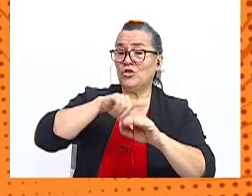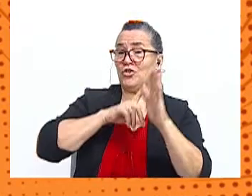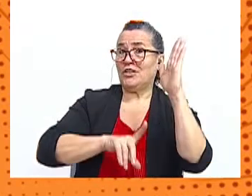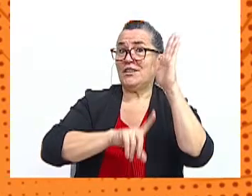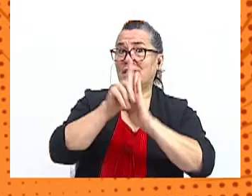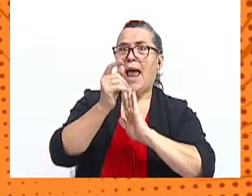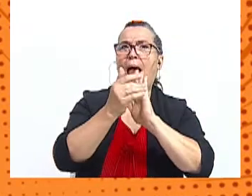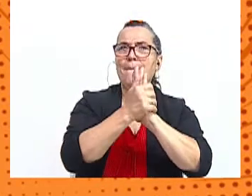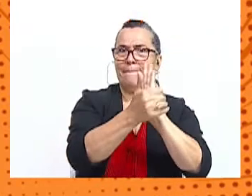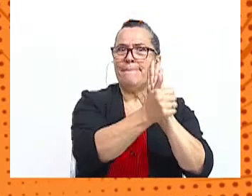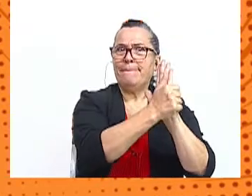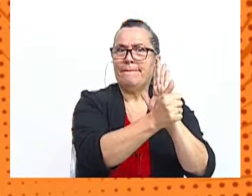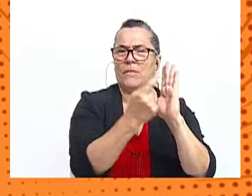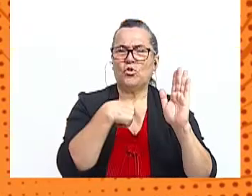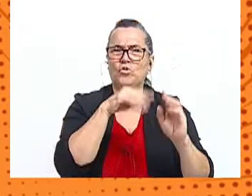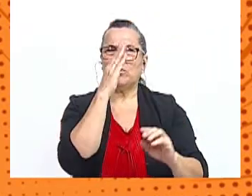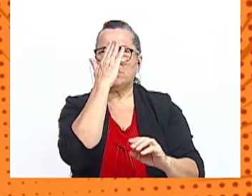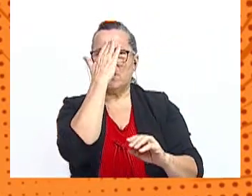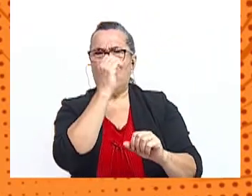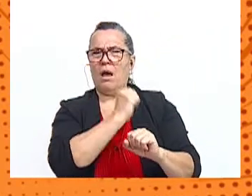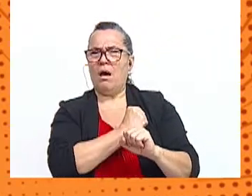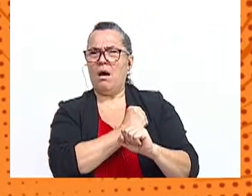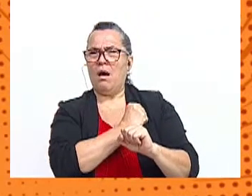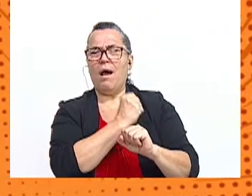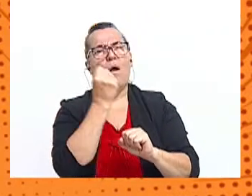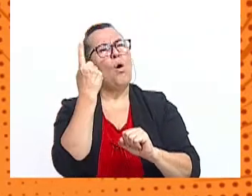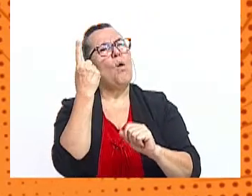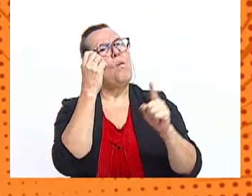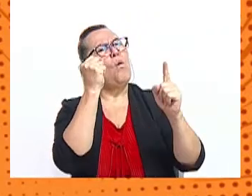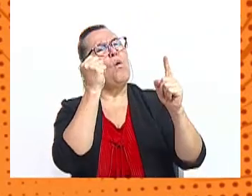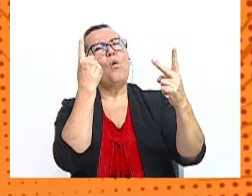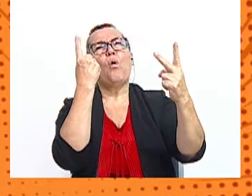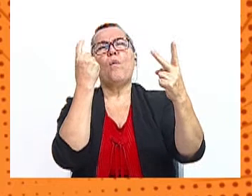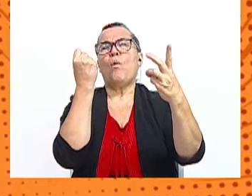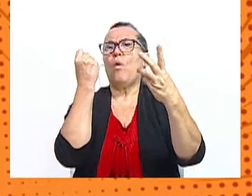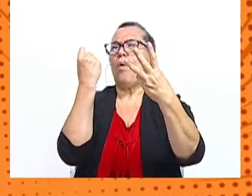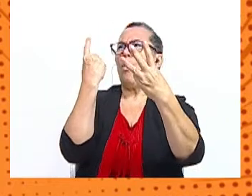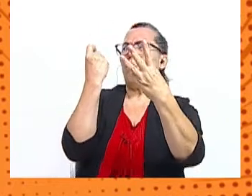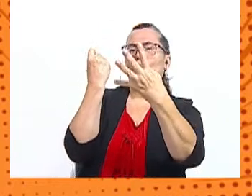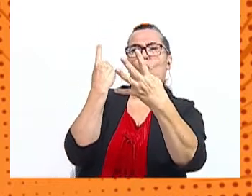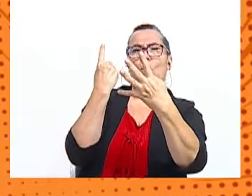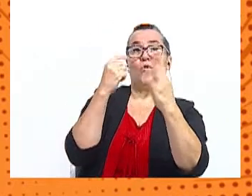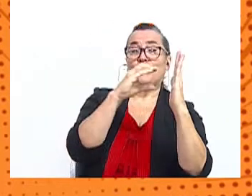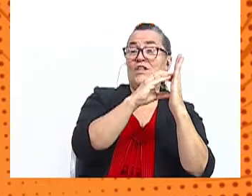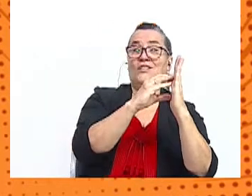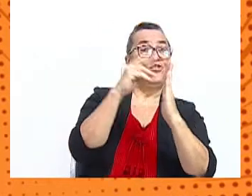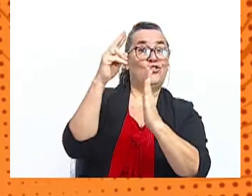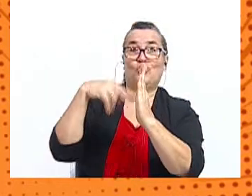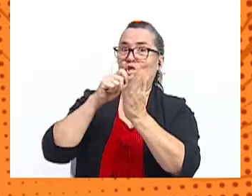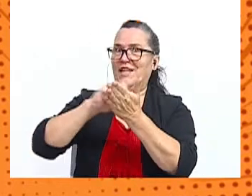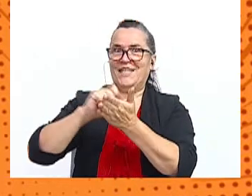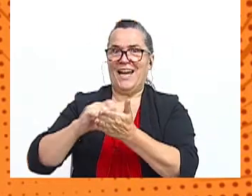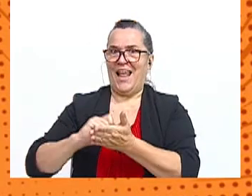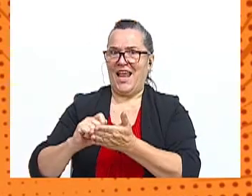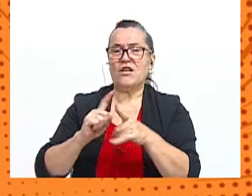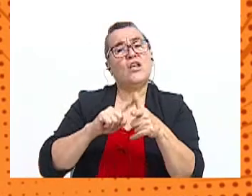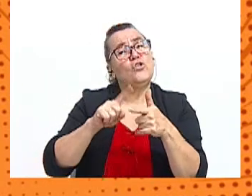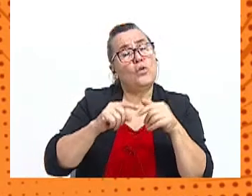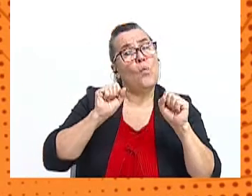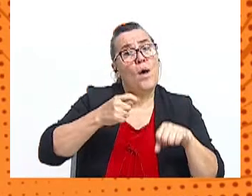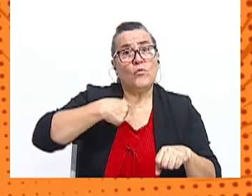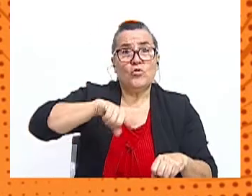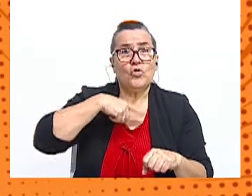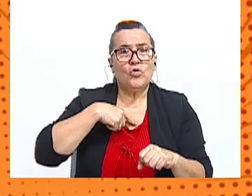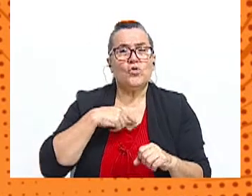nuestras habilidades en la interpretación de estos textos no literarios, de manera que podamos ser